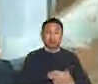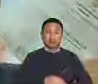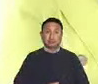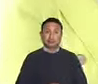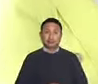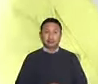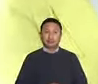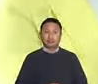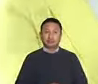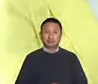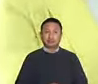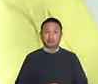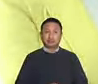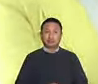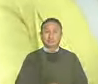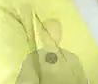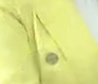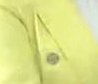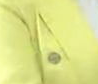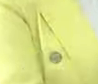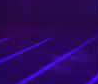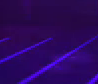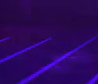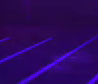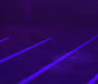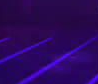adelante. En Quito informó Adriana Rojas.